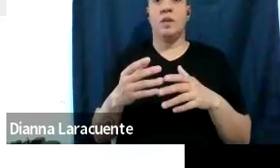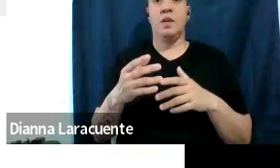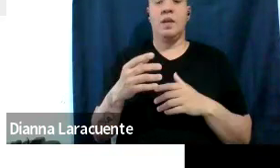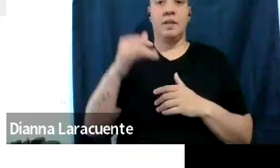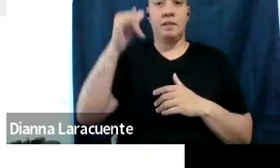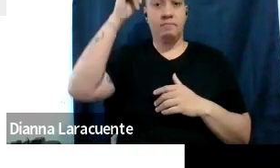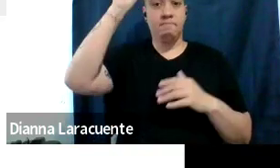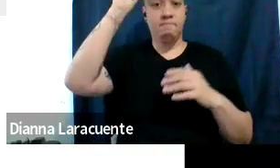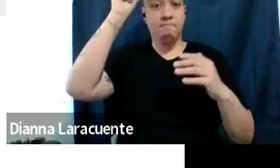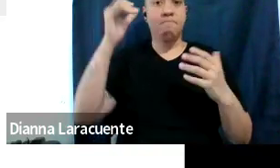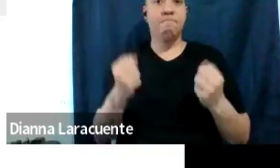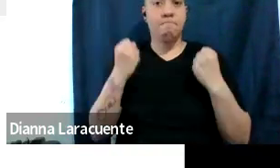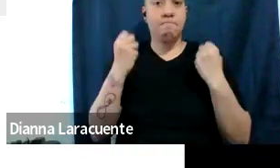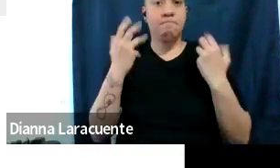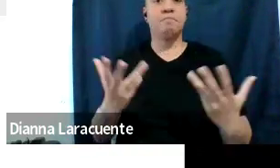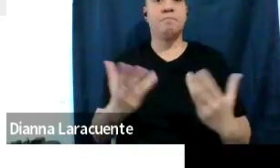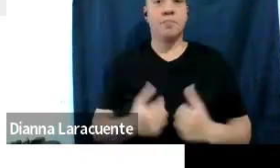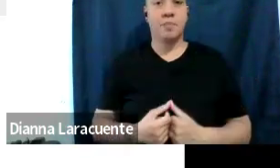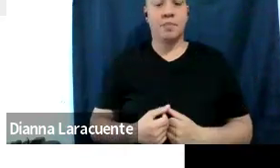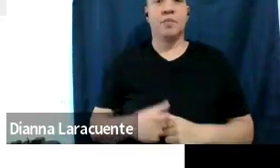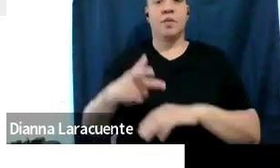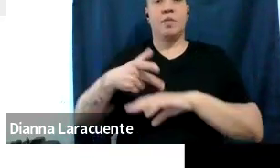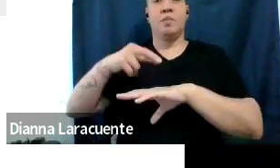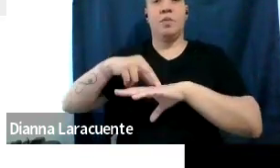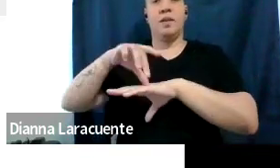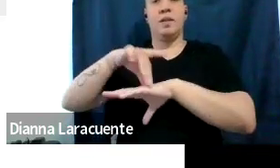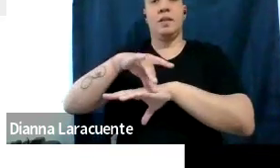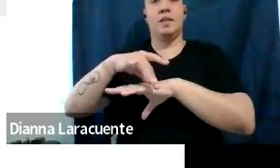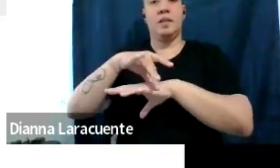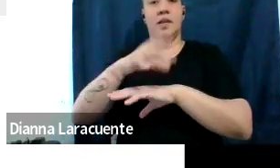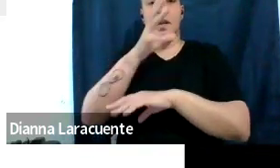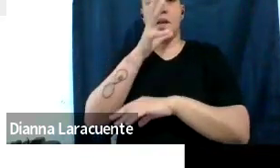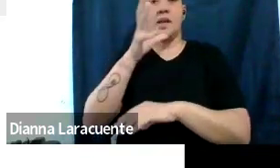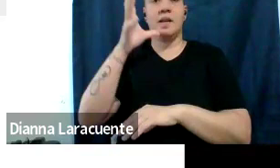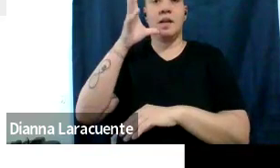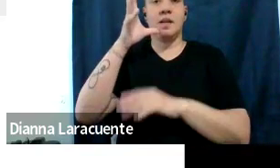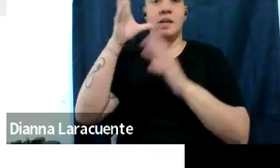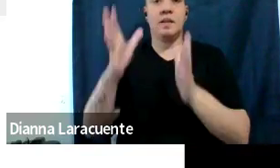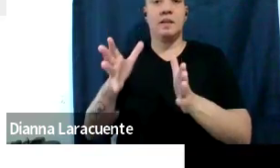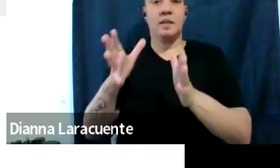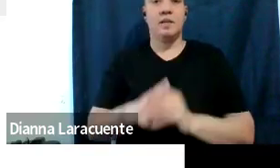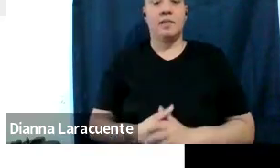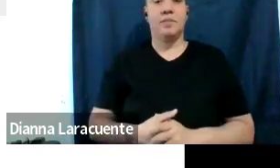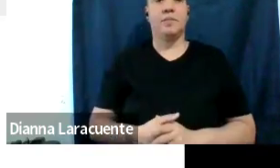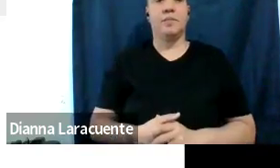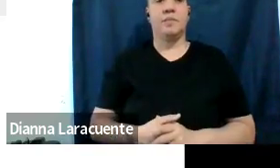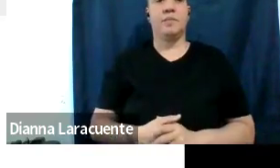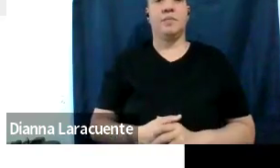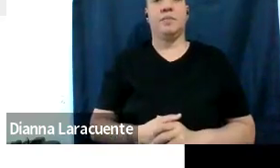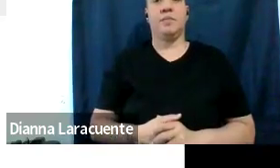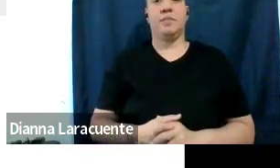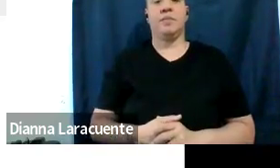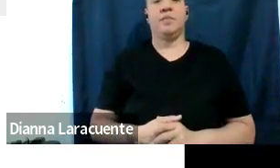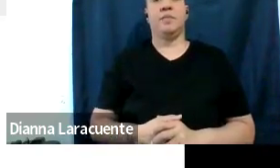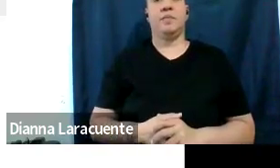inmensas. Puerto Rico, la tierra del granjero, sigue diciendo Thomas Hill, y la